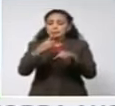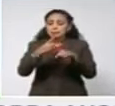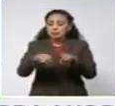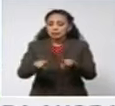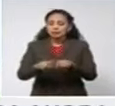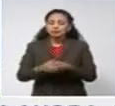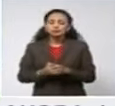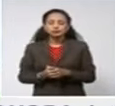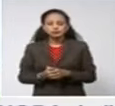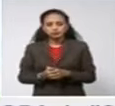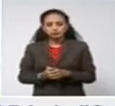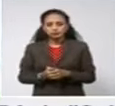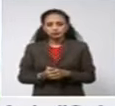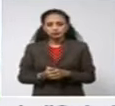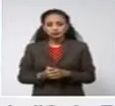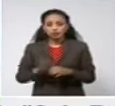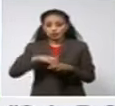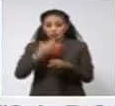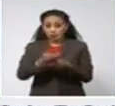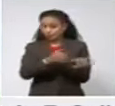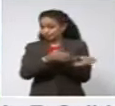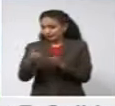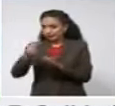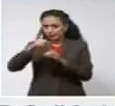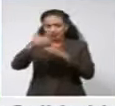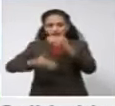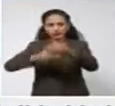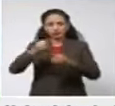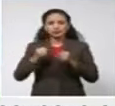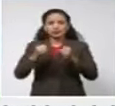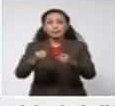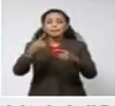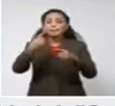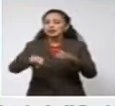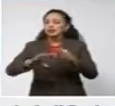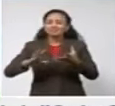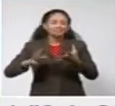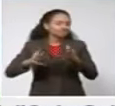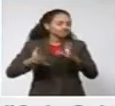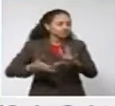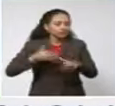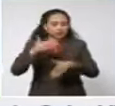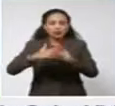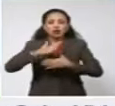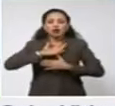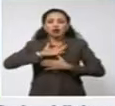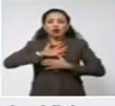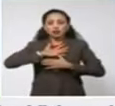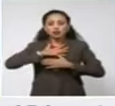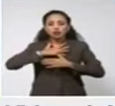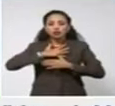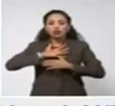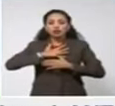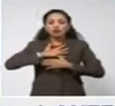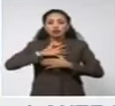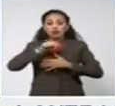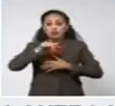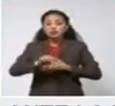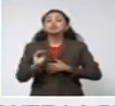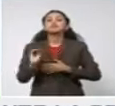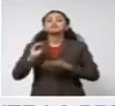cuando llegó a la terapia intensiva tenía una fuerte complicación respiratoria, se le pusieron, desde